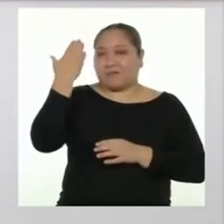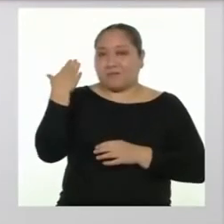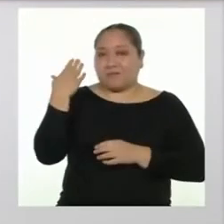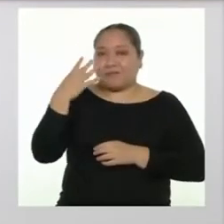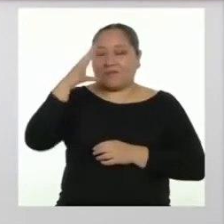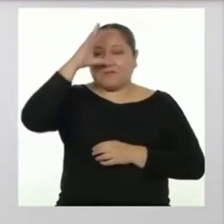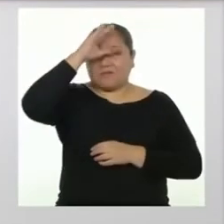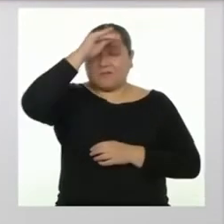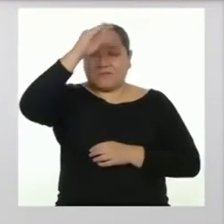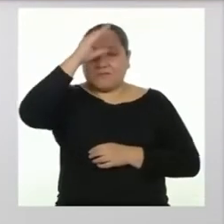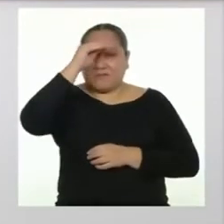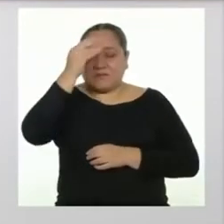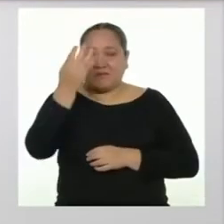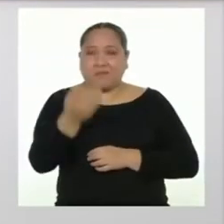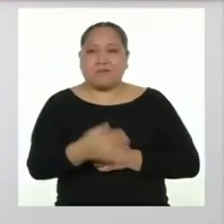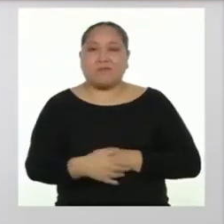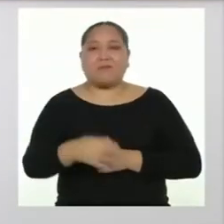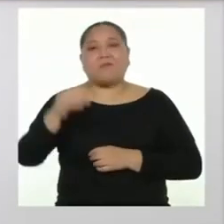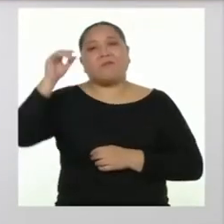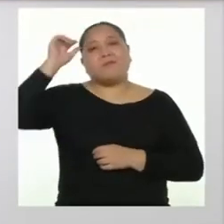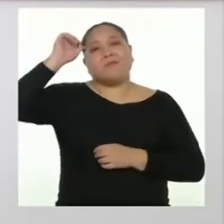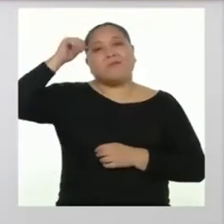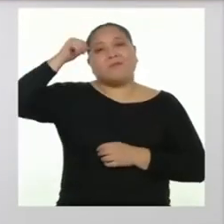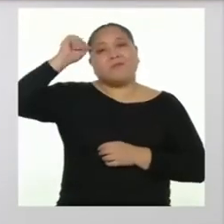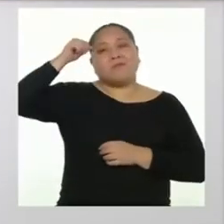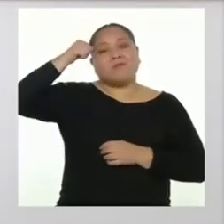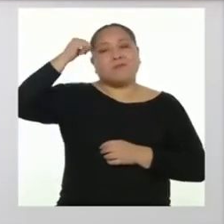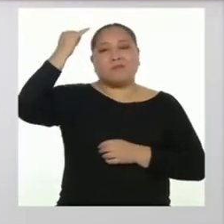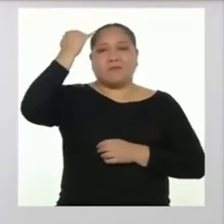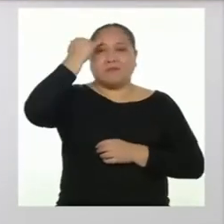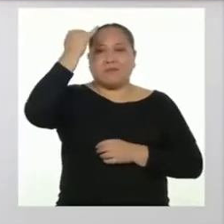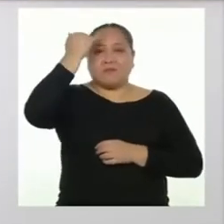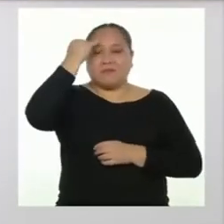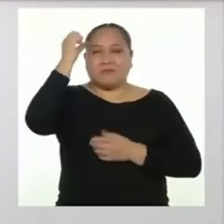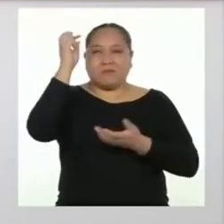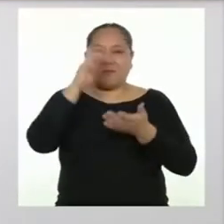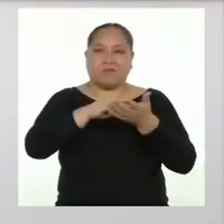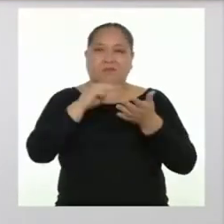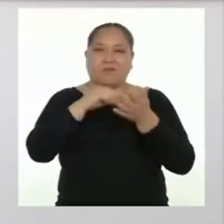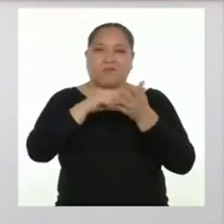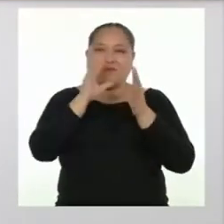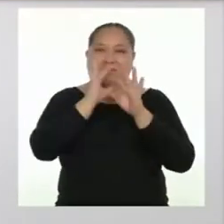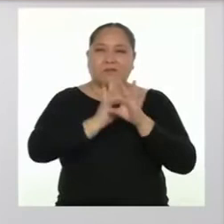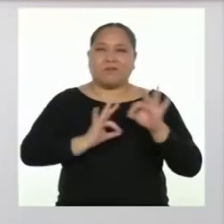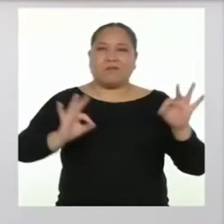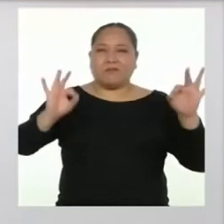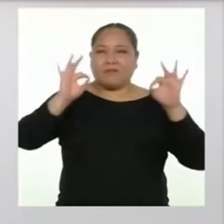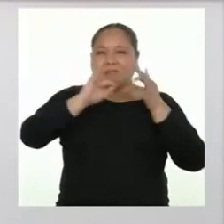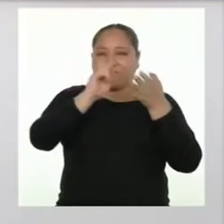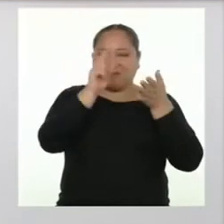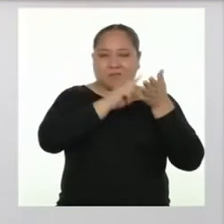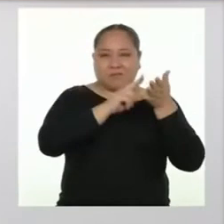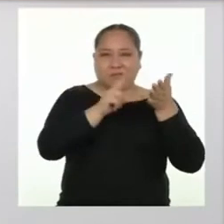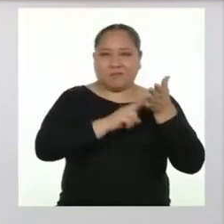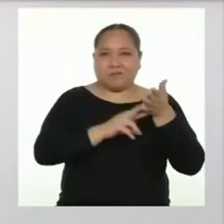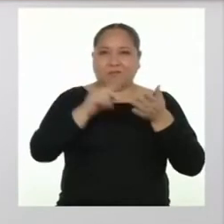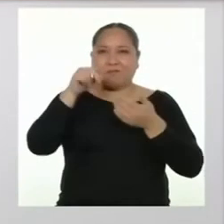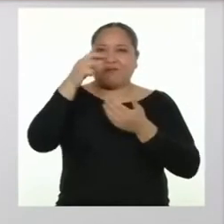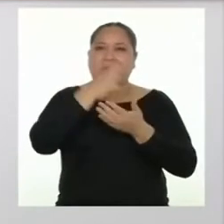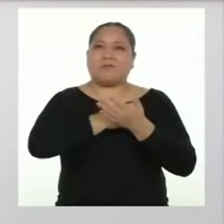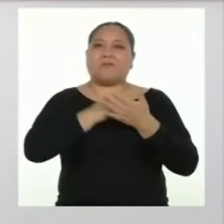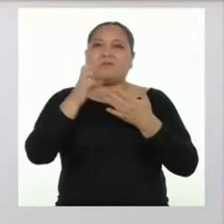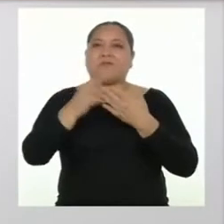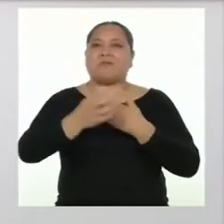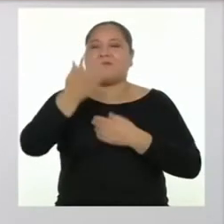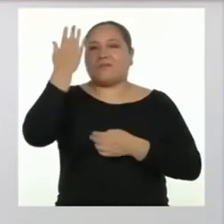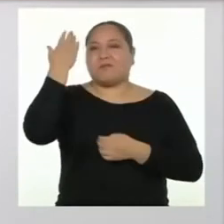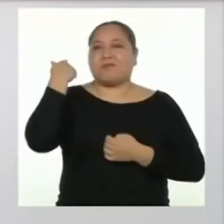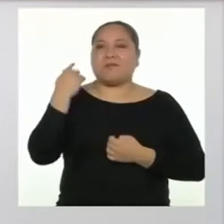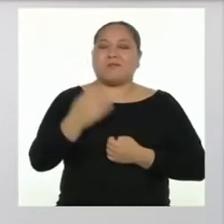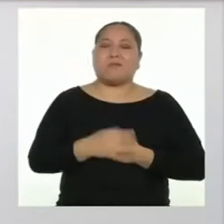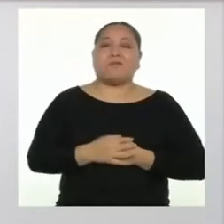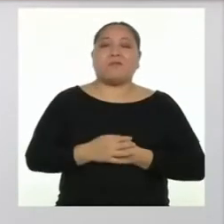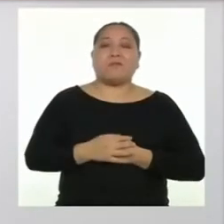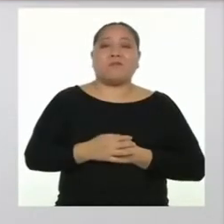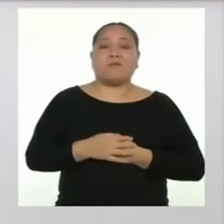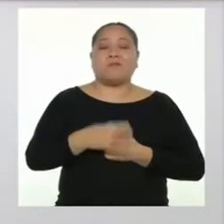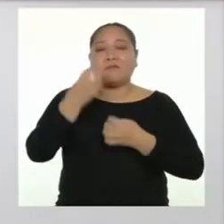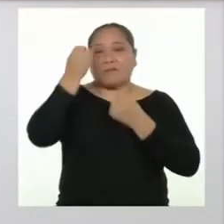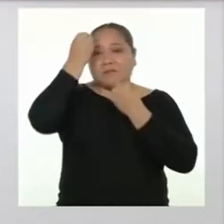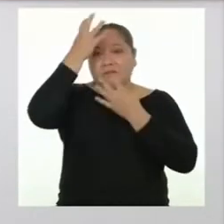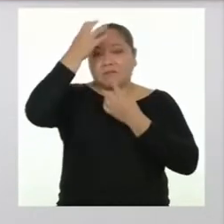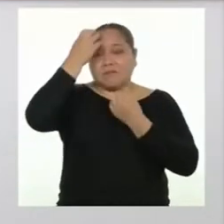eso, chicas y chicos, vamos a recordar las ideas más importantes de los textos que leímos en el programa anterior.